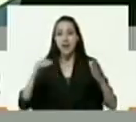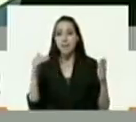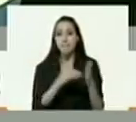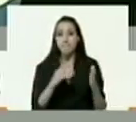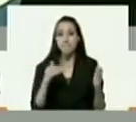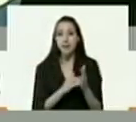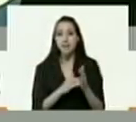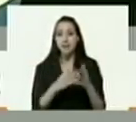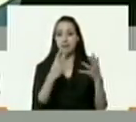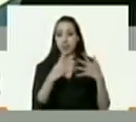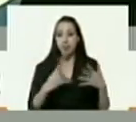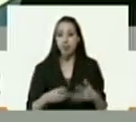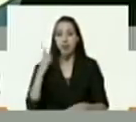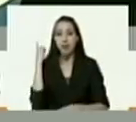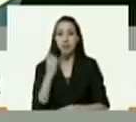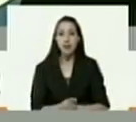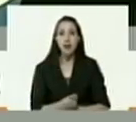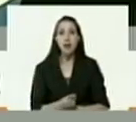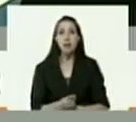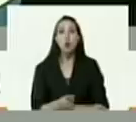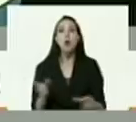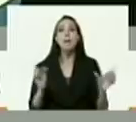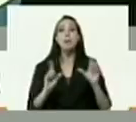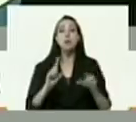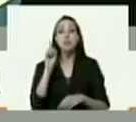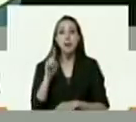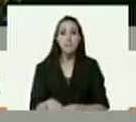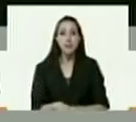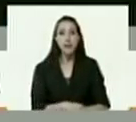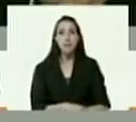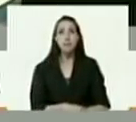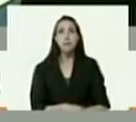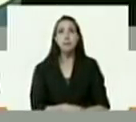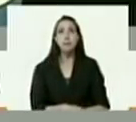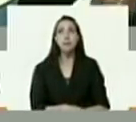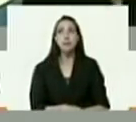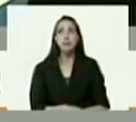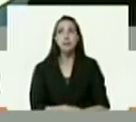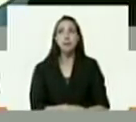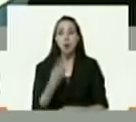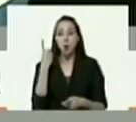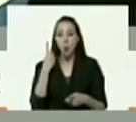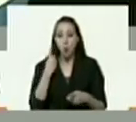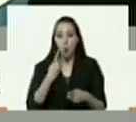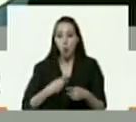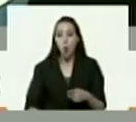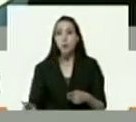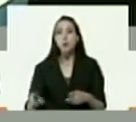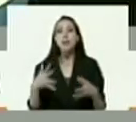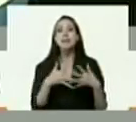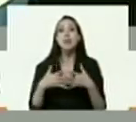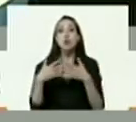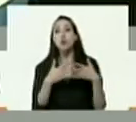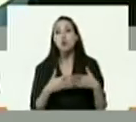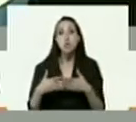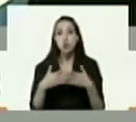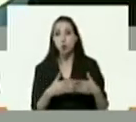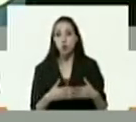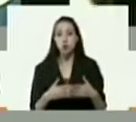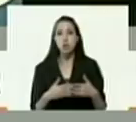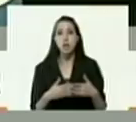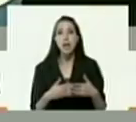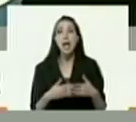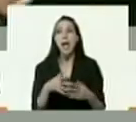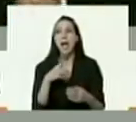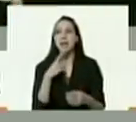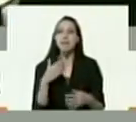veces. Y declaró, además, en medio de comunicación. El otro congresista de Miami, que ahora anda preocupado porque puede perder los votos en Miami